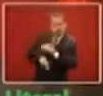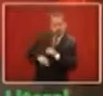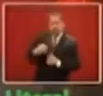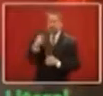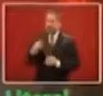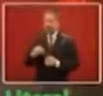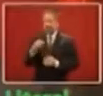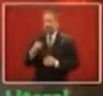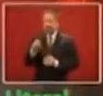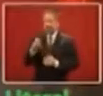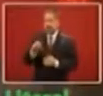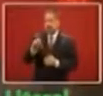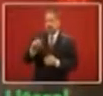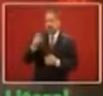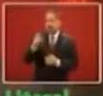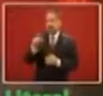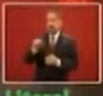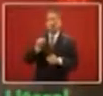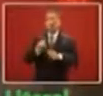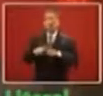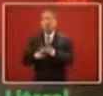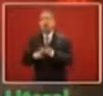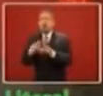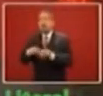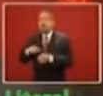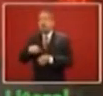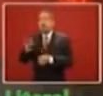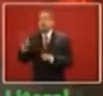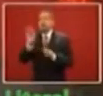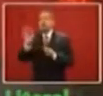al adular al presidente con eso de la fuerza moral.